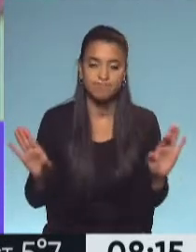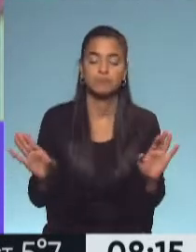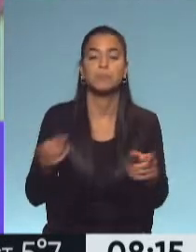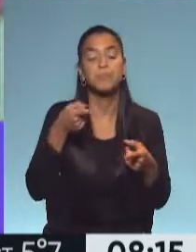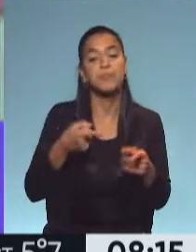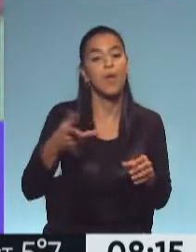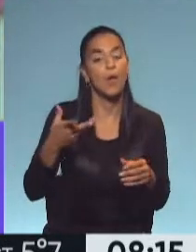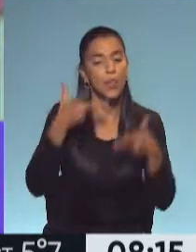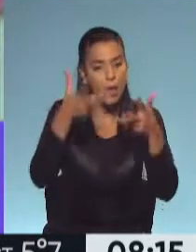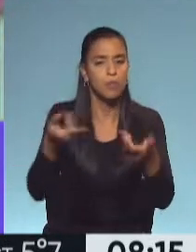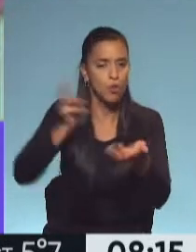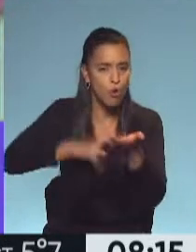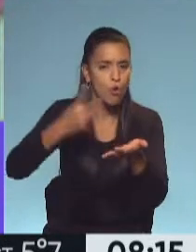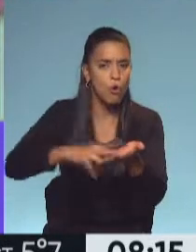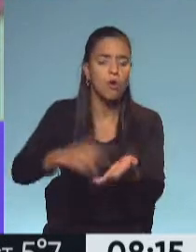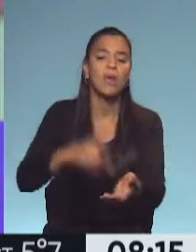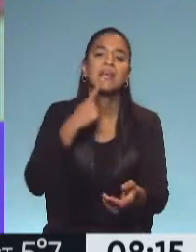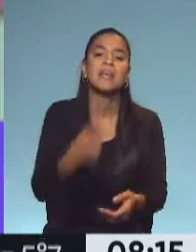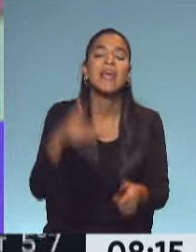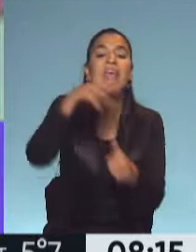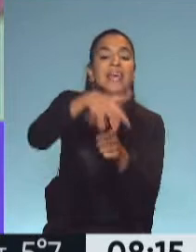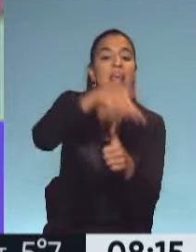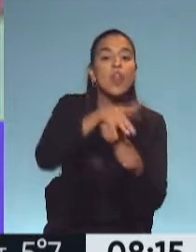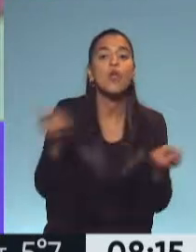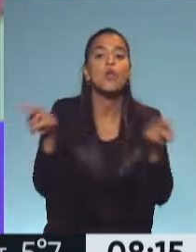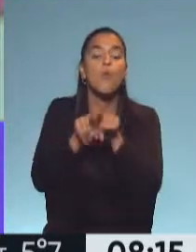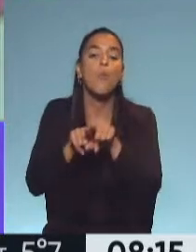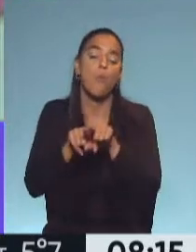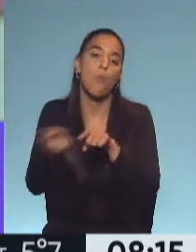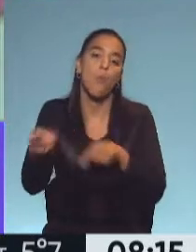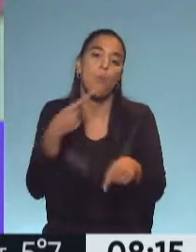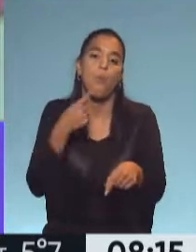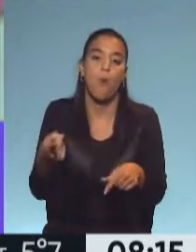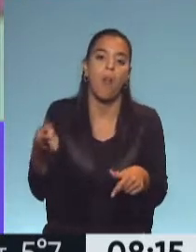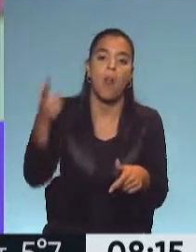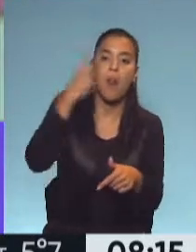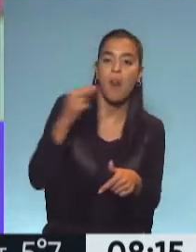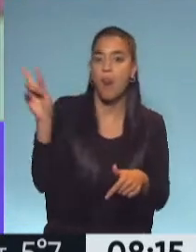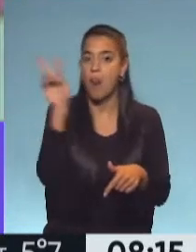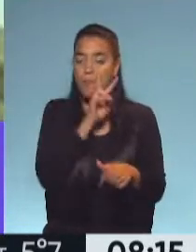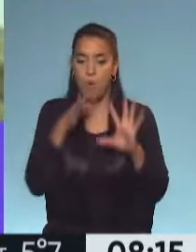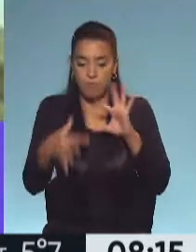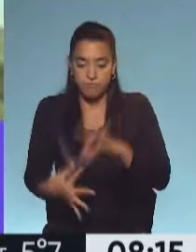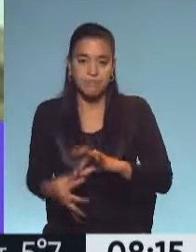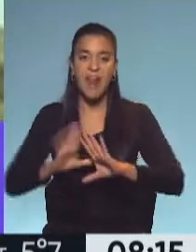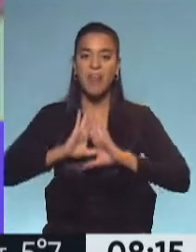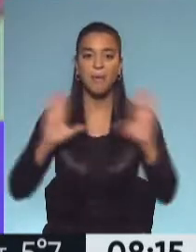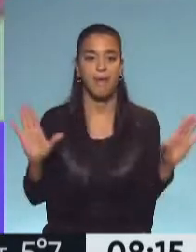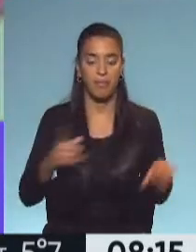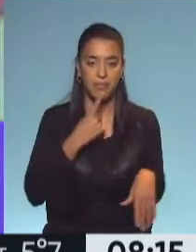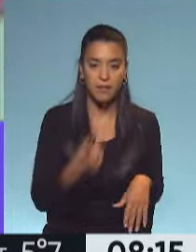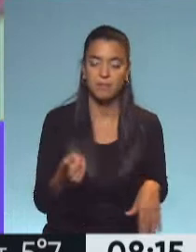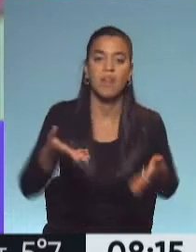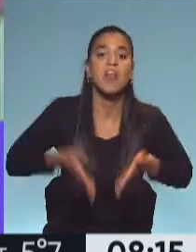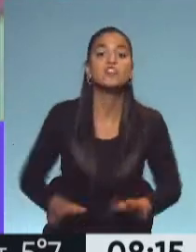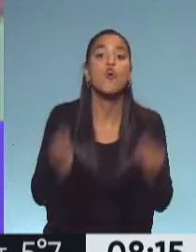más de una oportunidad que para él género era igual a sexo biológico. Esto lo hemos dicho muchas veces, que significa, bueno, que